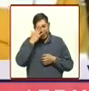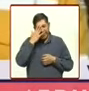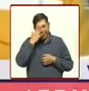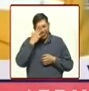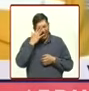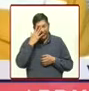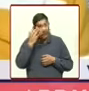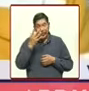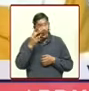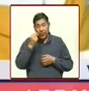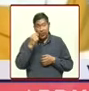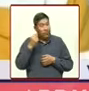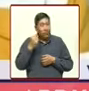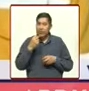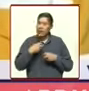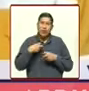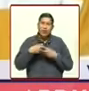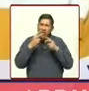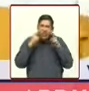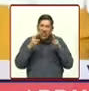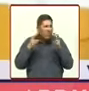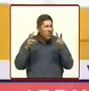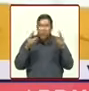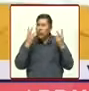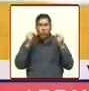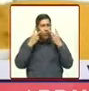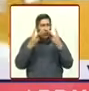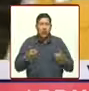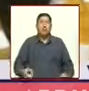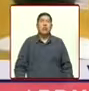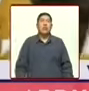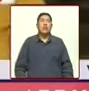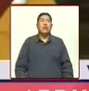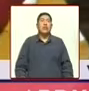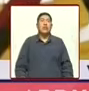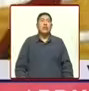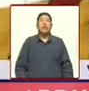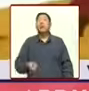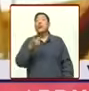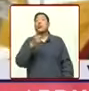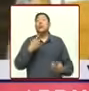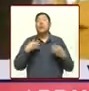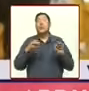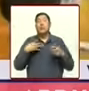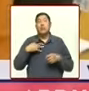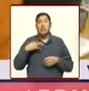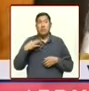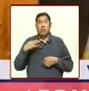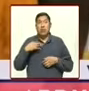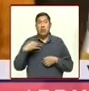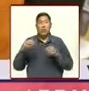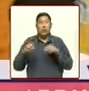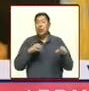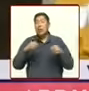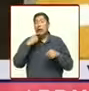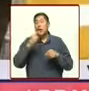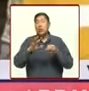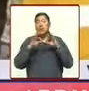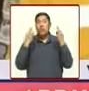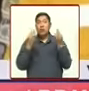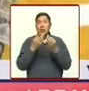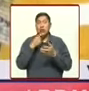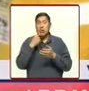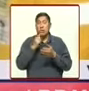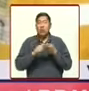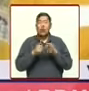digamos, ¿no? La visibilidad es muy, muy baja. Ustedes son los valientes que están yendo a combatir la primera línea. ¿Qué dice su familia?